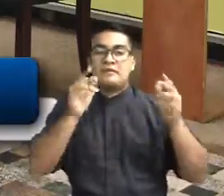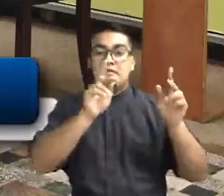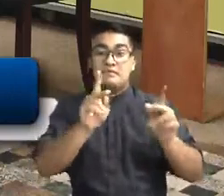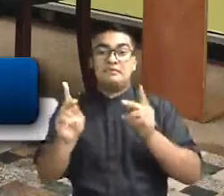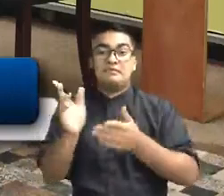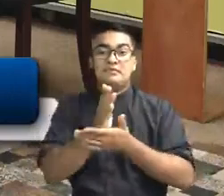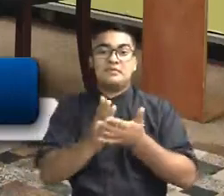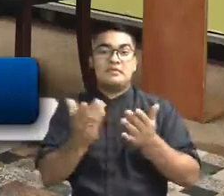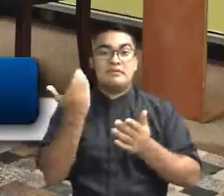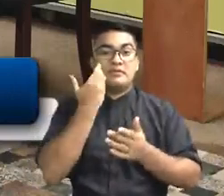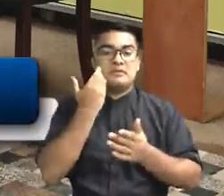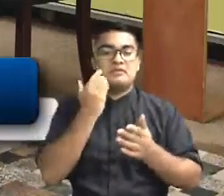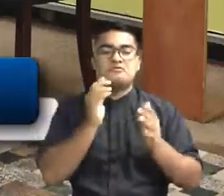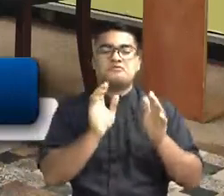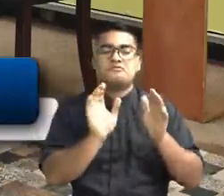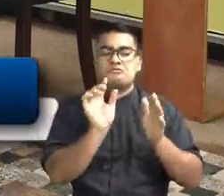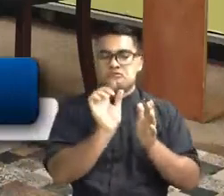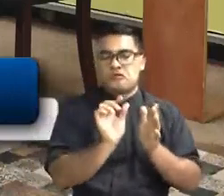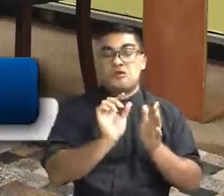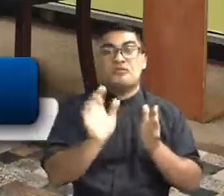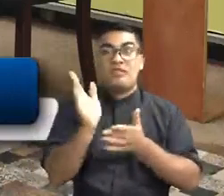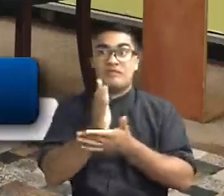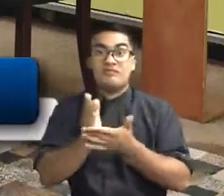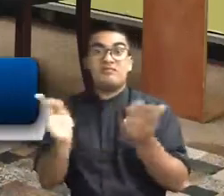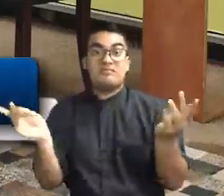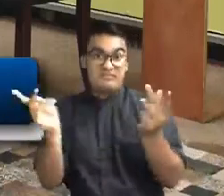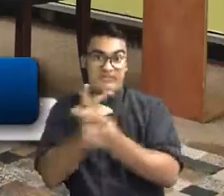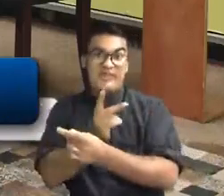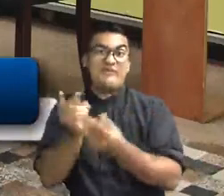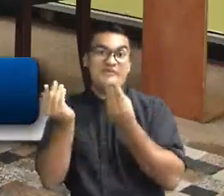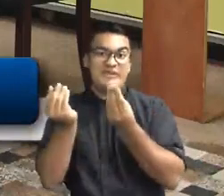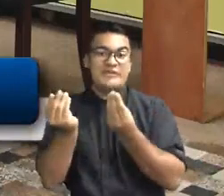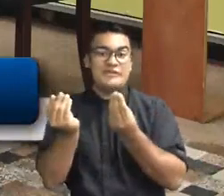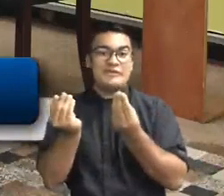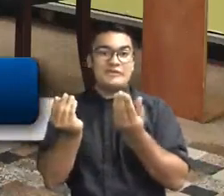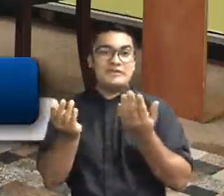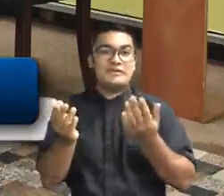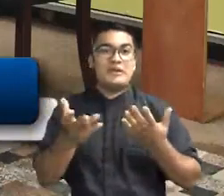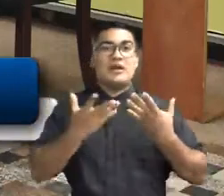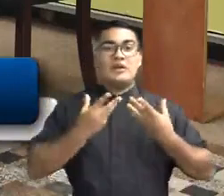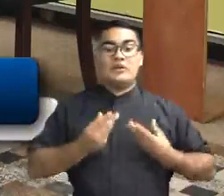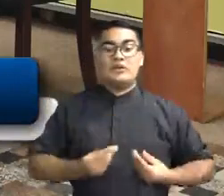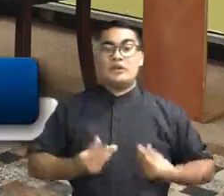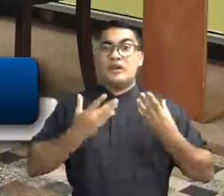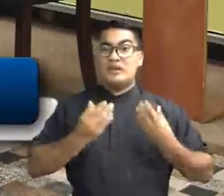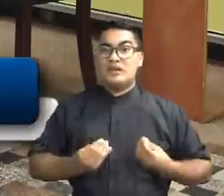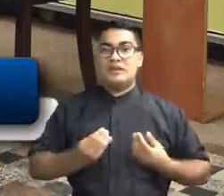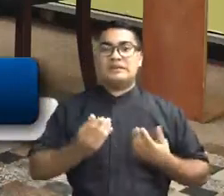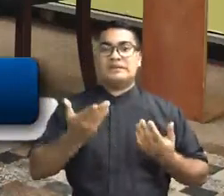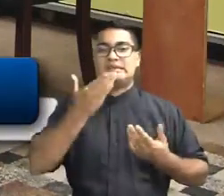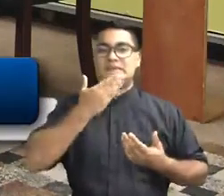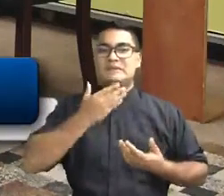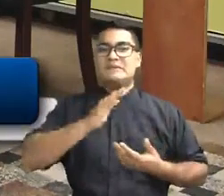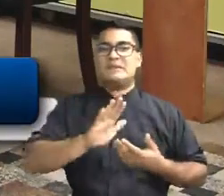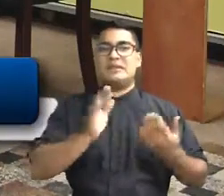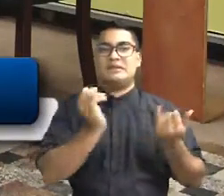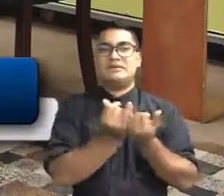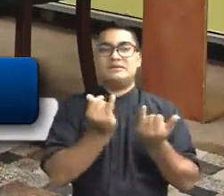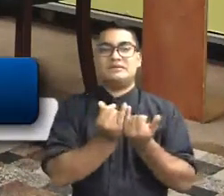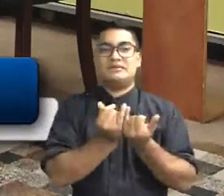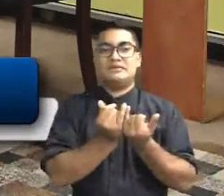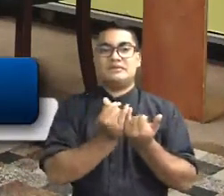desde casos leves, ¿verdad?, hasta casos muy severos, en el cual el pulmón ya está tan dañado que es como que hacen